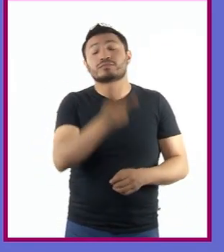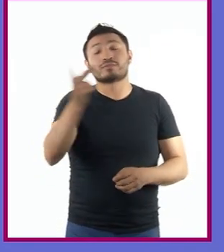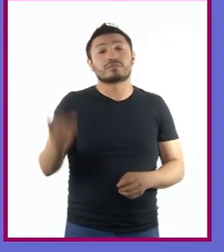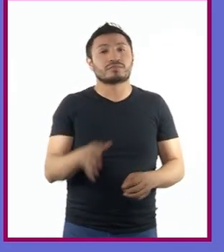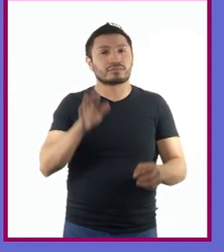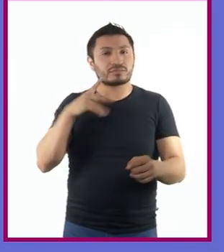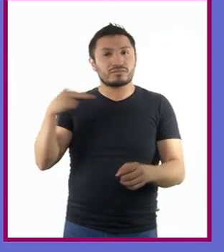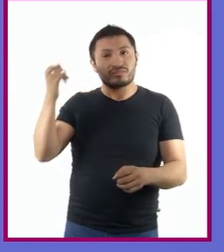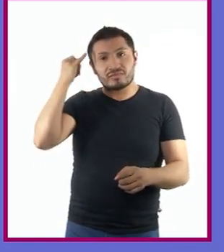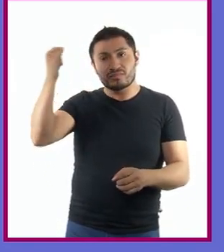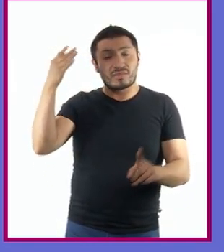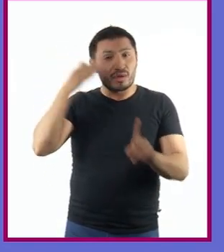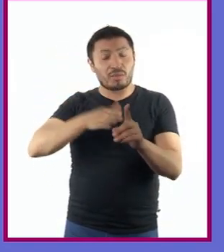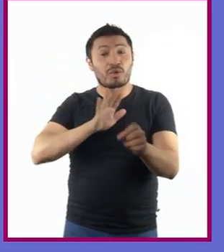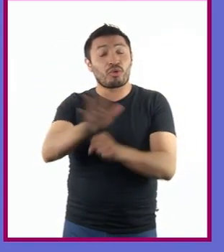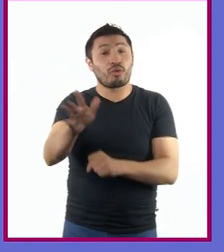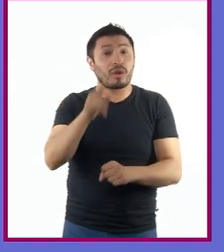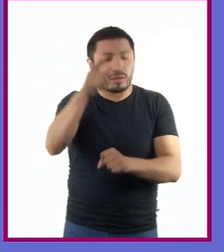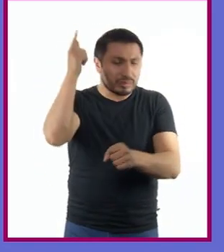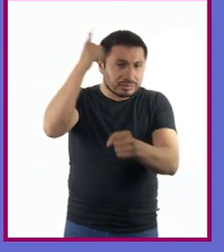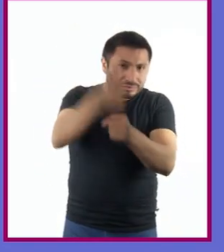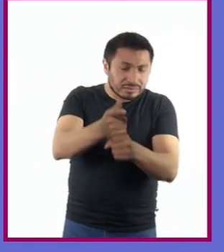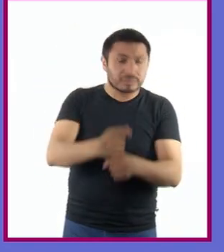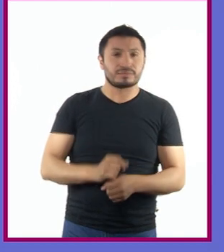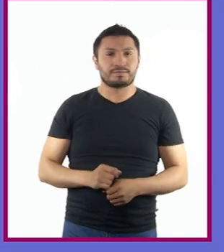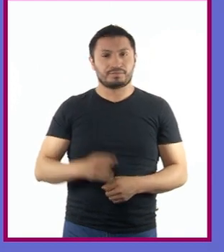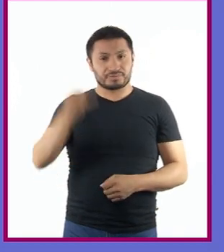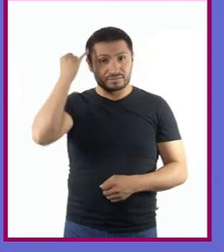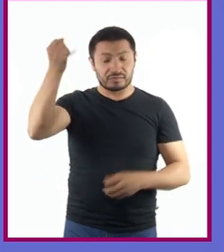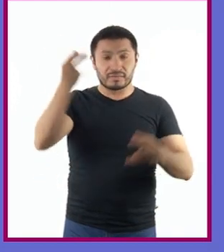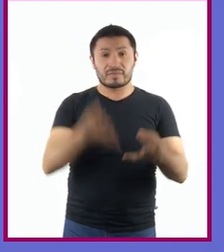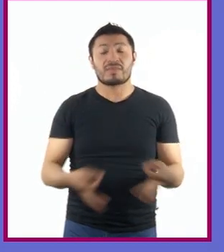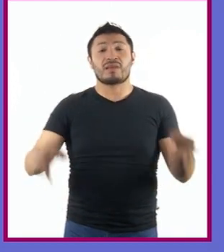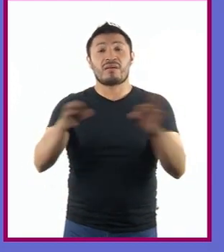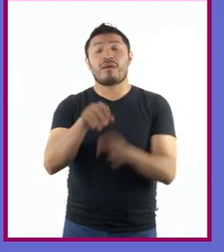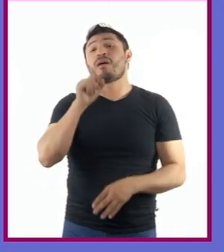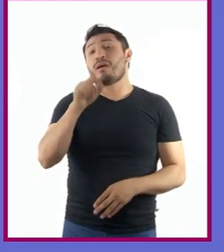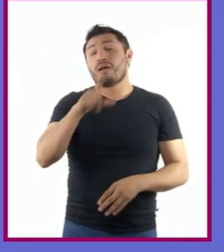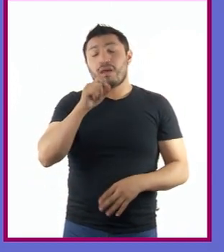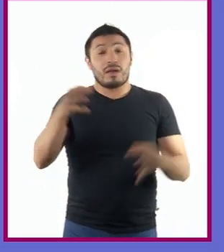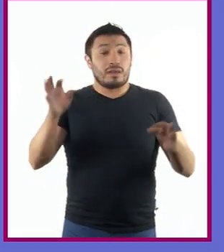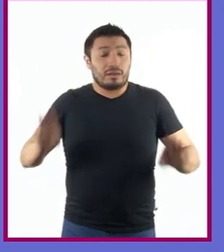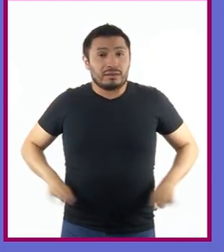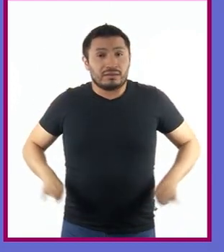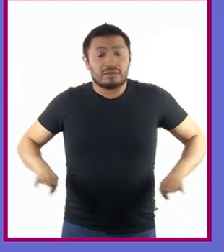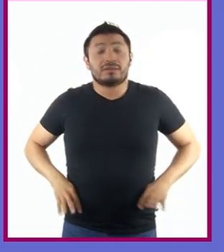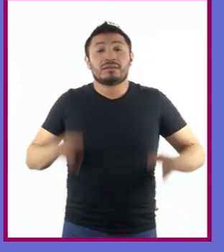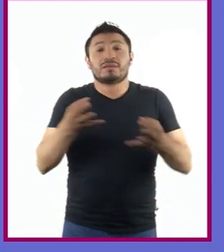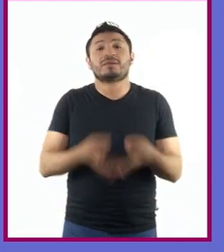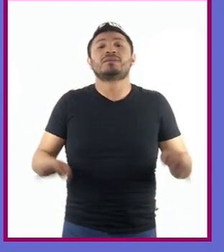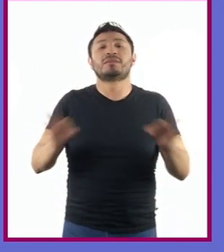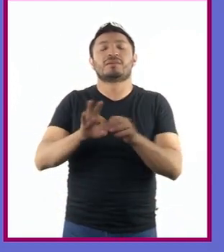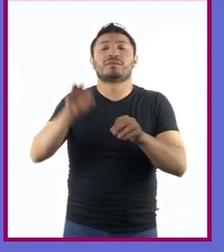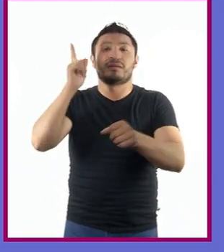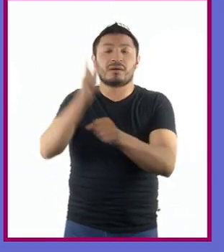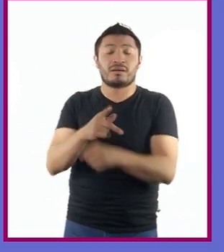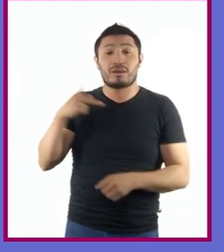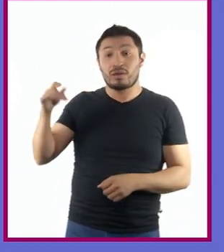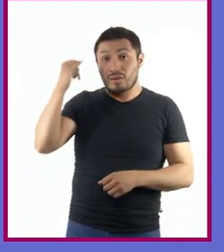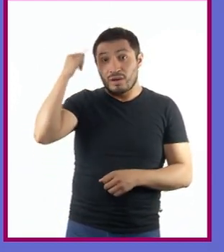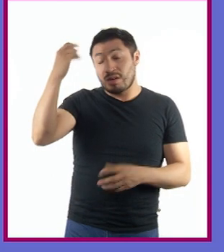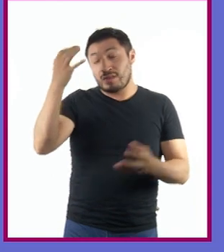autor? Las ideas clave son otro elemento para identificar la postura del autor. Son